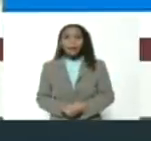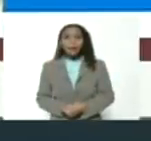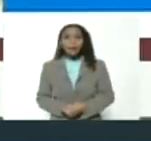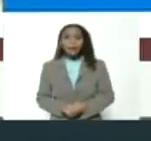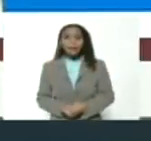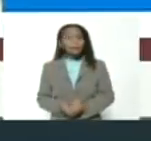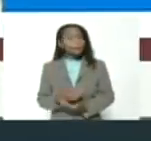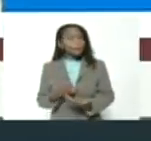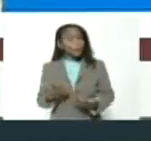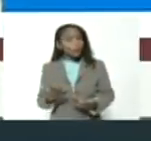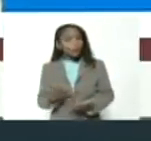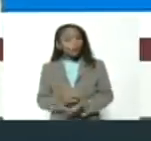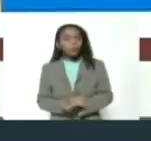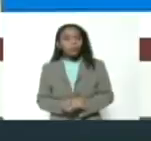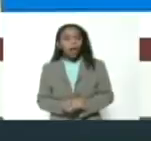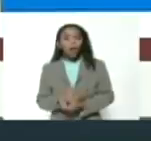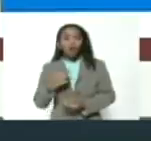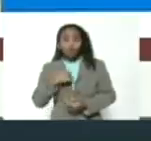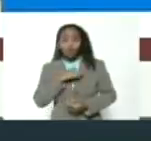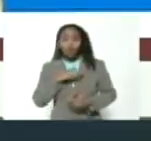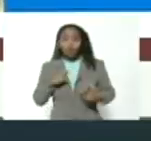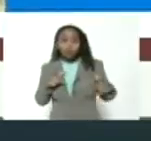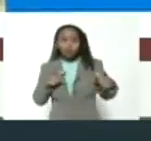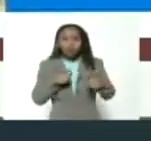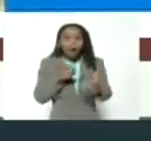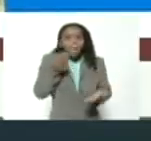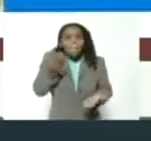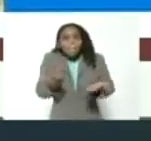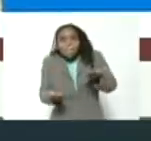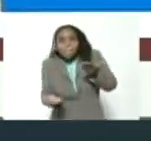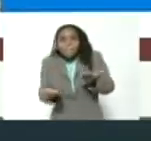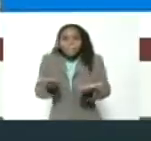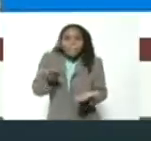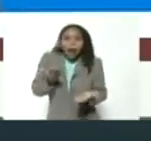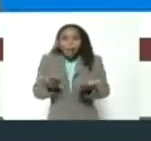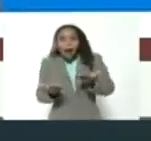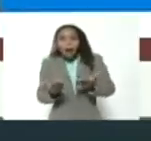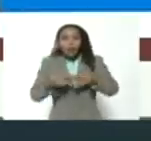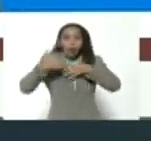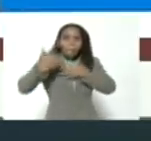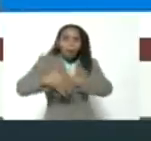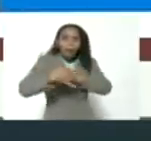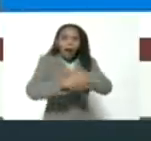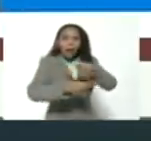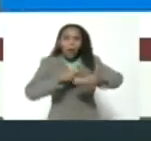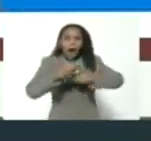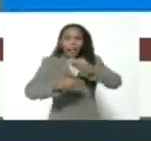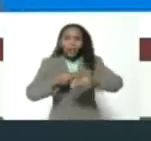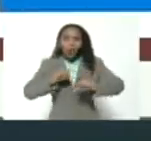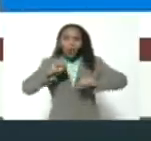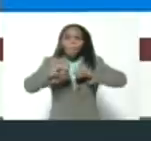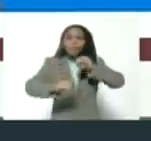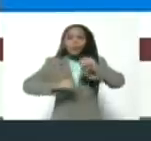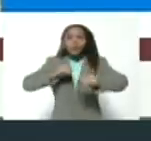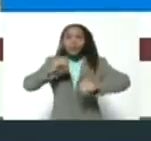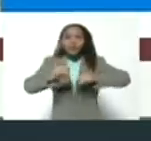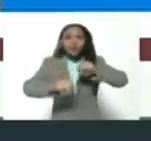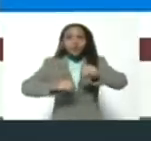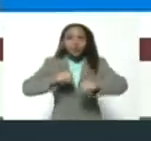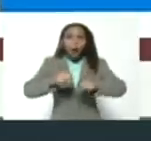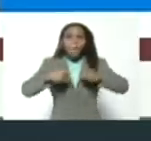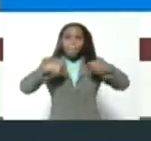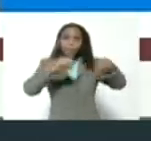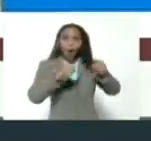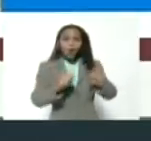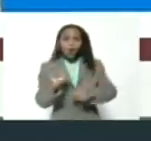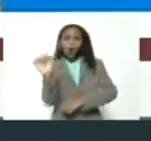Y nos reunimos a hacer un balance de una marcha que habíamos hecho con bicicleta, con motos,